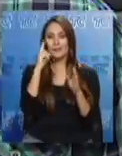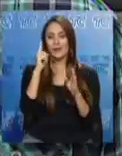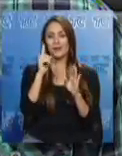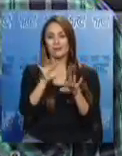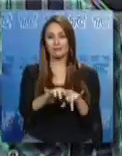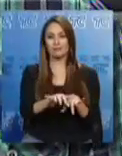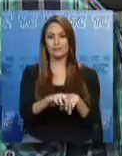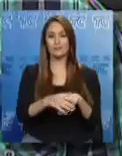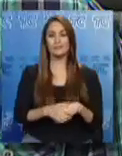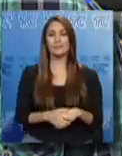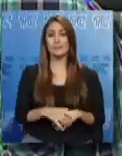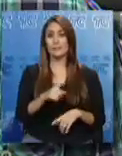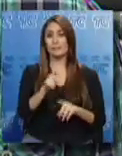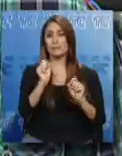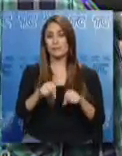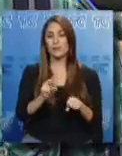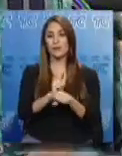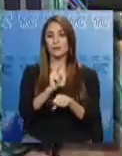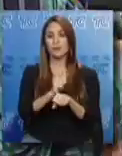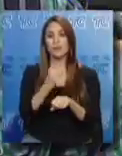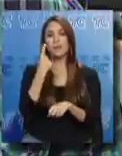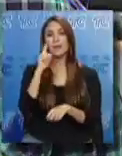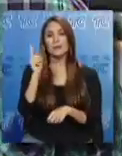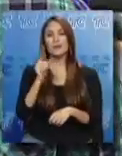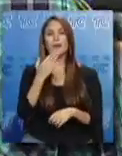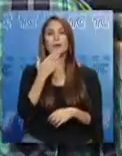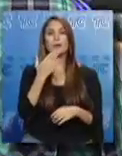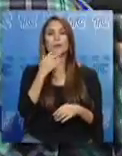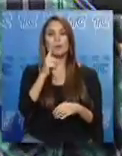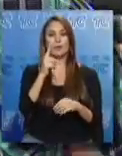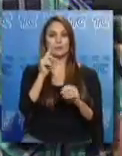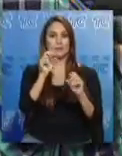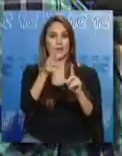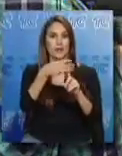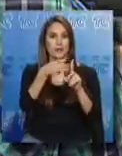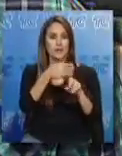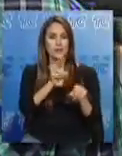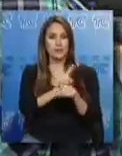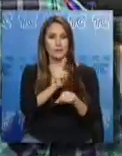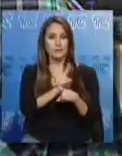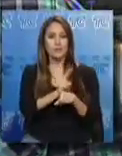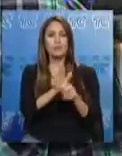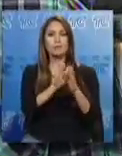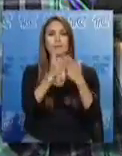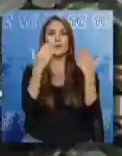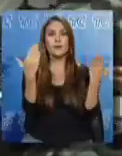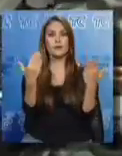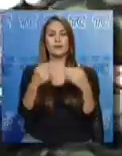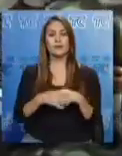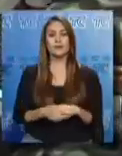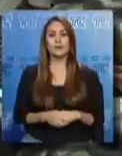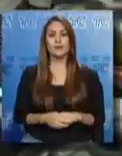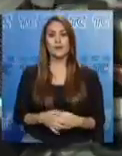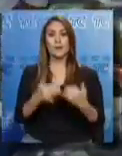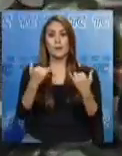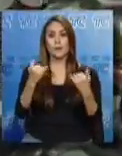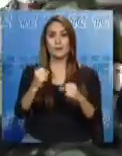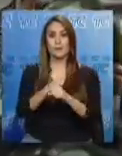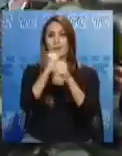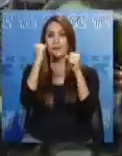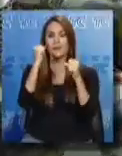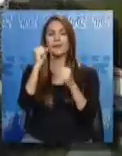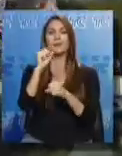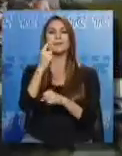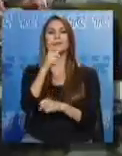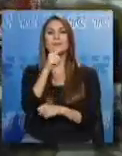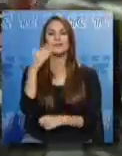software libre para realizar los blogs en línea que nosotros tenemos de nuestro periódico El Tumbaquén. Esta mañana el vicepresidente Jorge